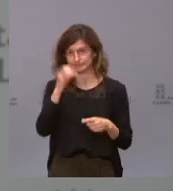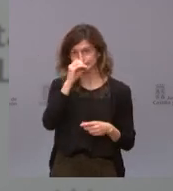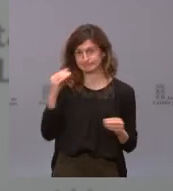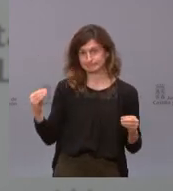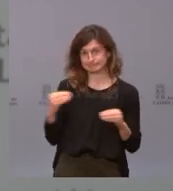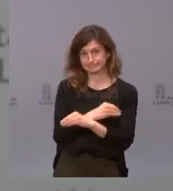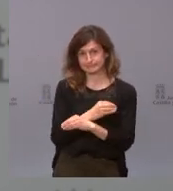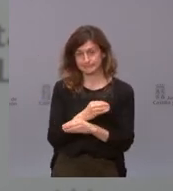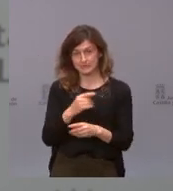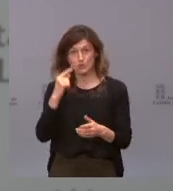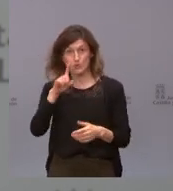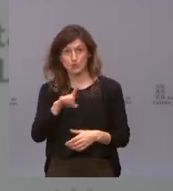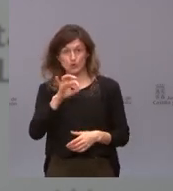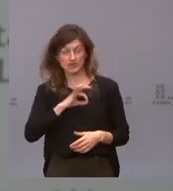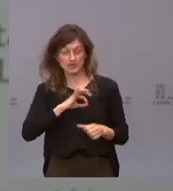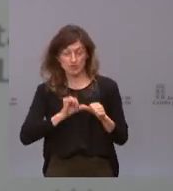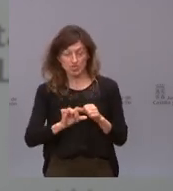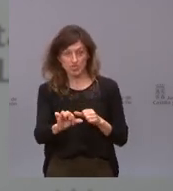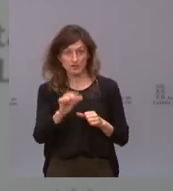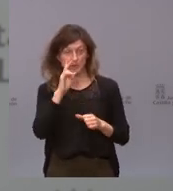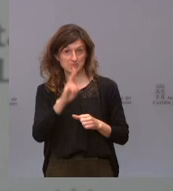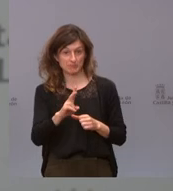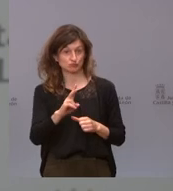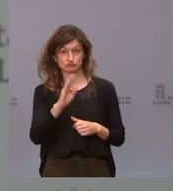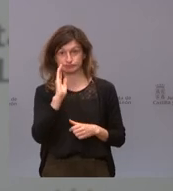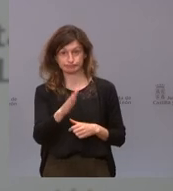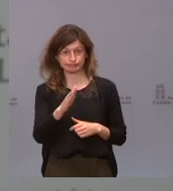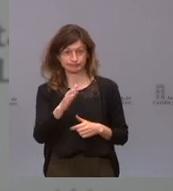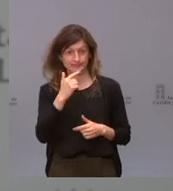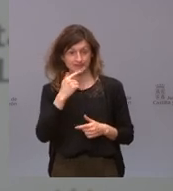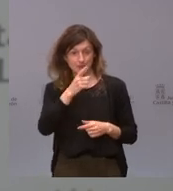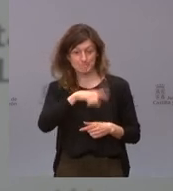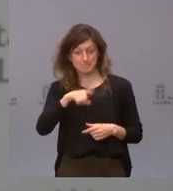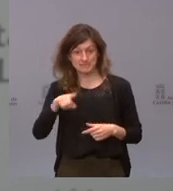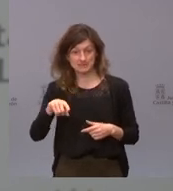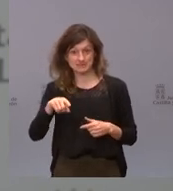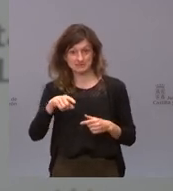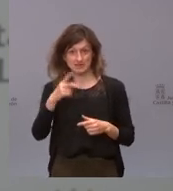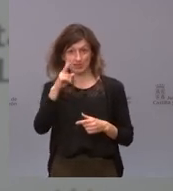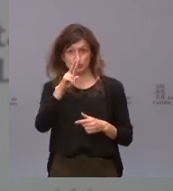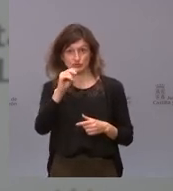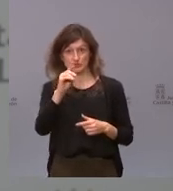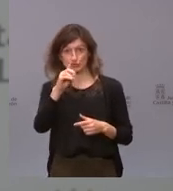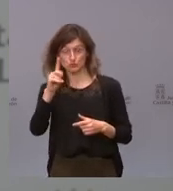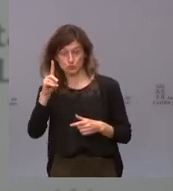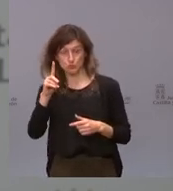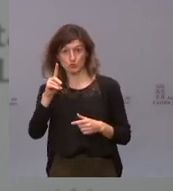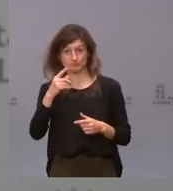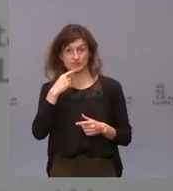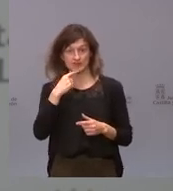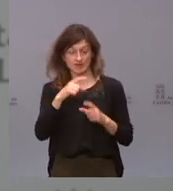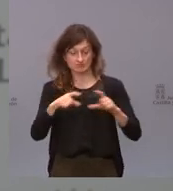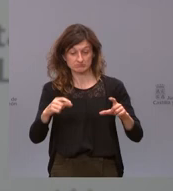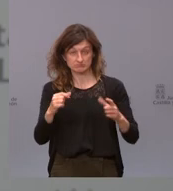partir del día 1 de enero pues estamos viendo que el efecto directo es que los primeros meses del ejercicio 2021 ha habido una caída en el volumen de